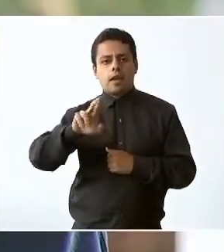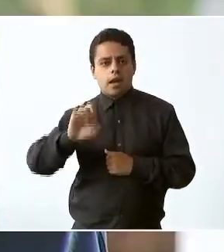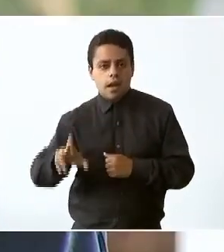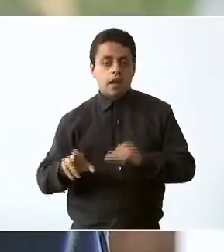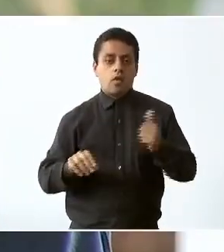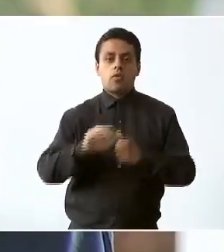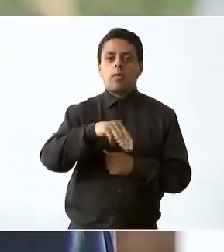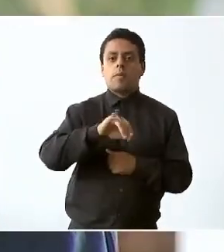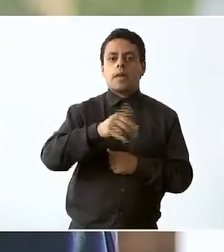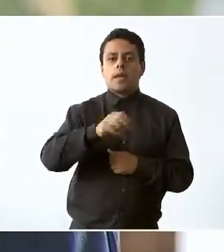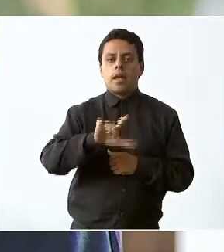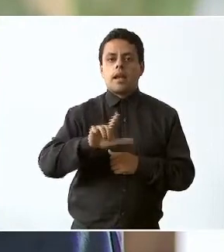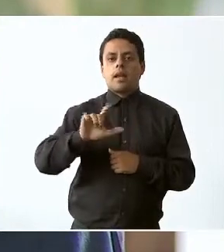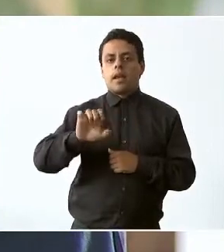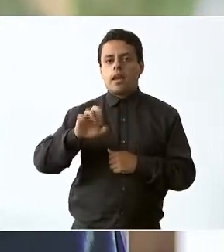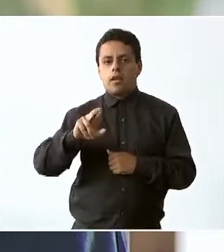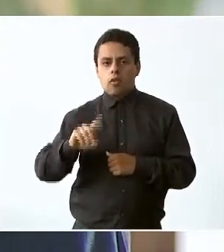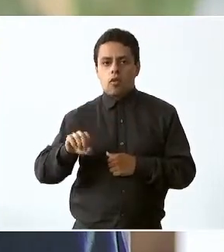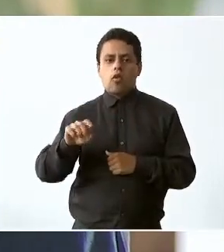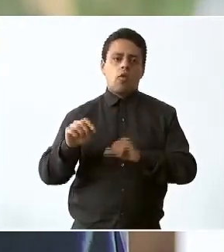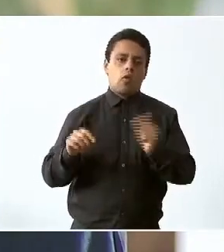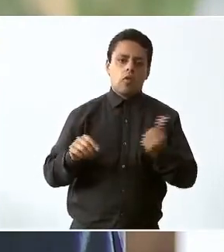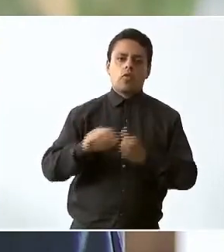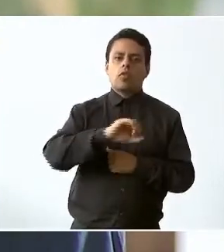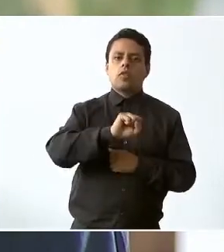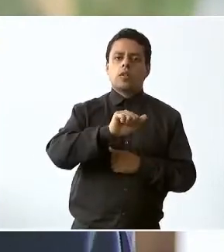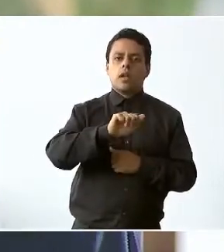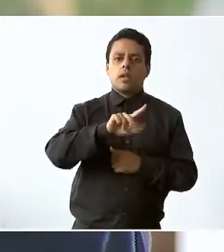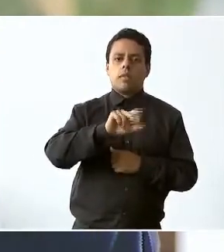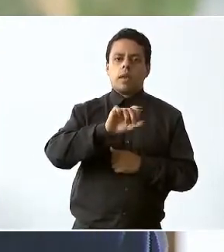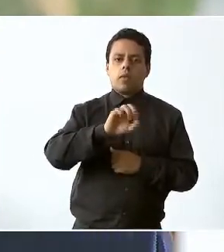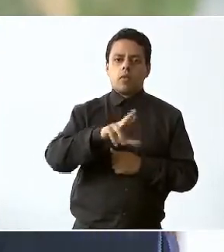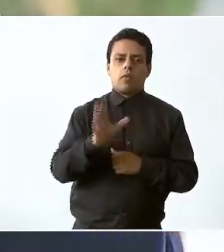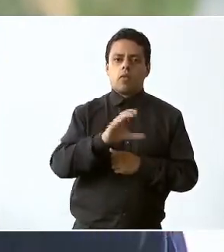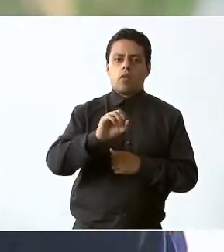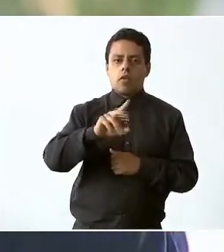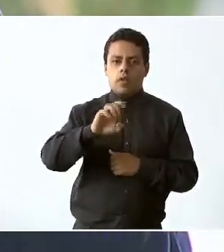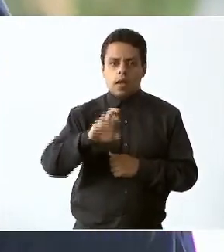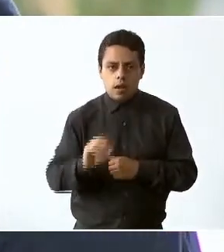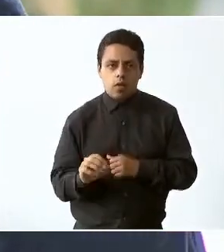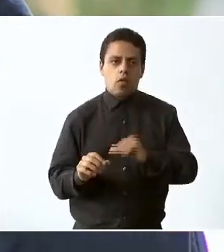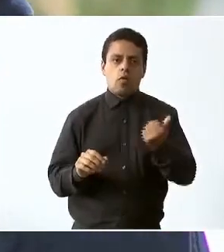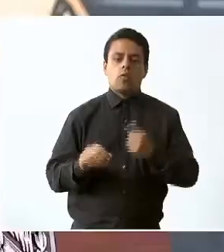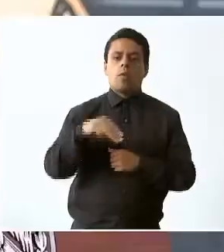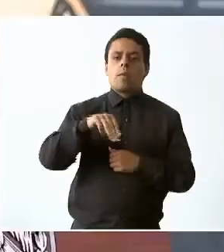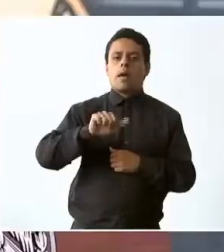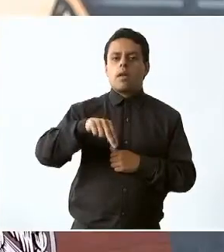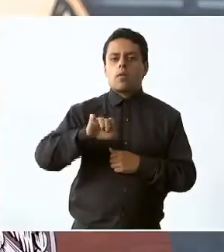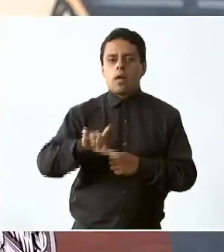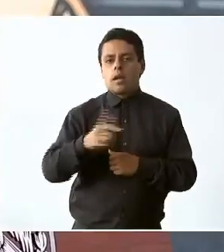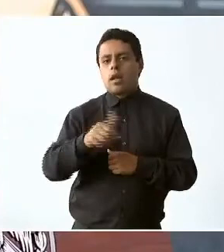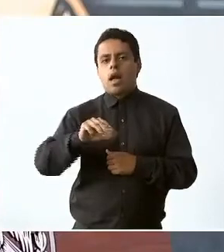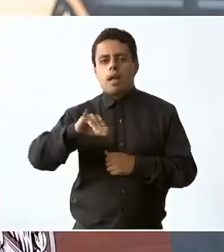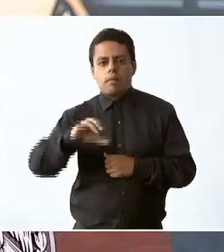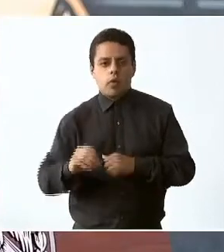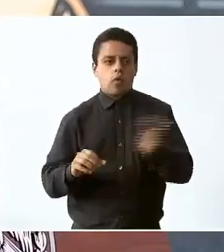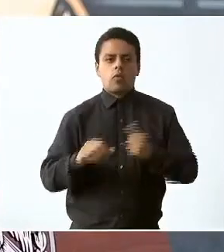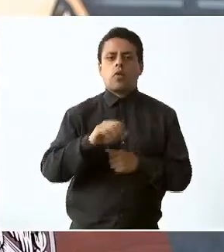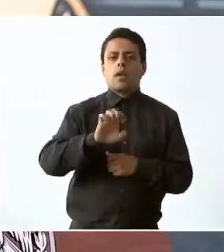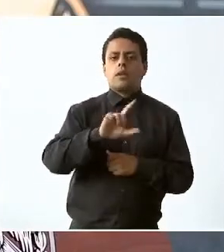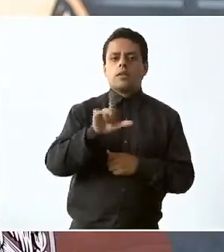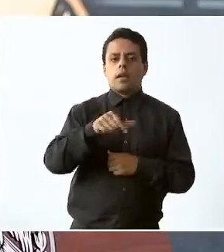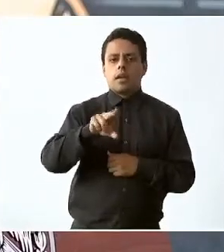Lerdo de Tejada, Salvador Cordero, Manuel Gamio, Ezequiel